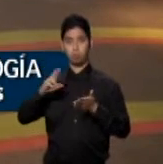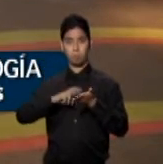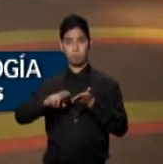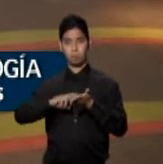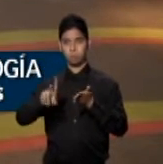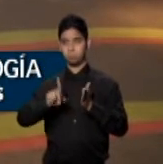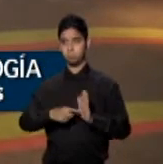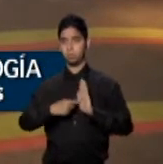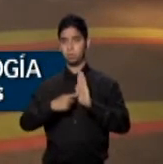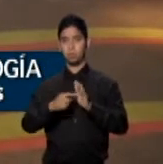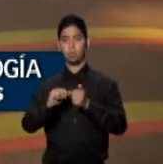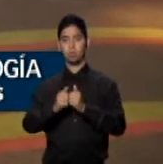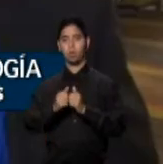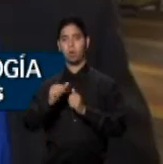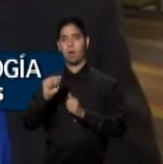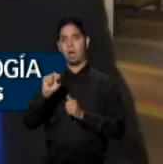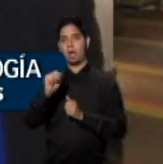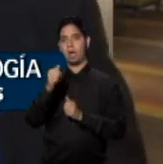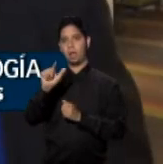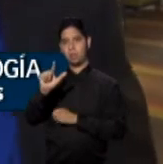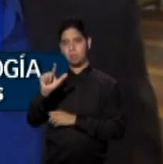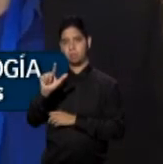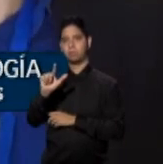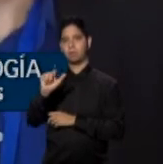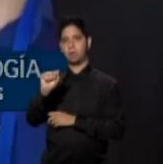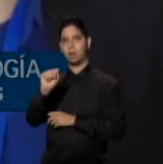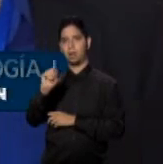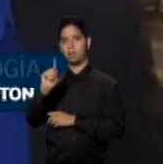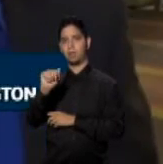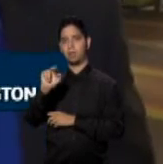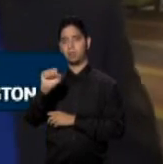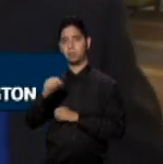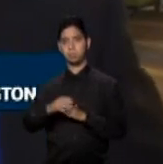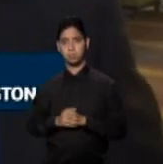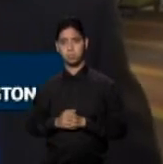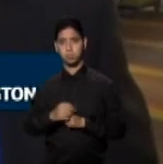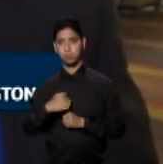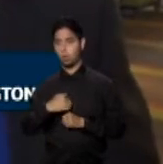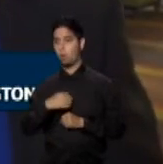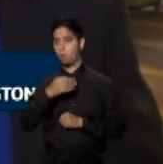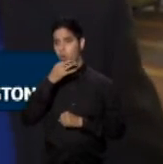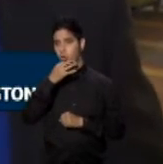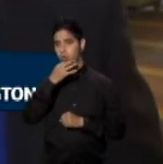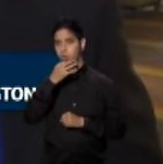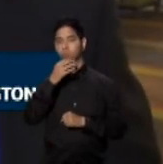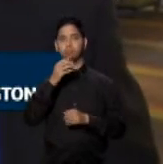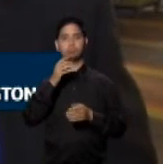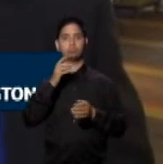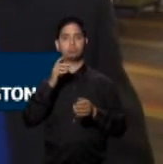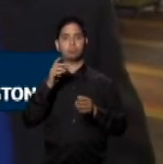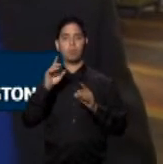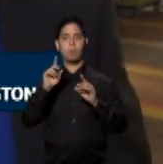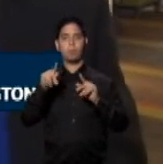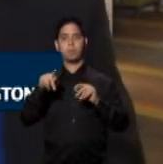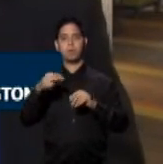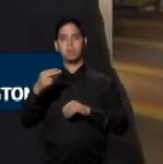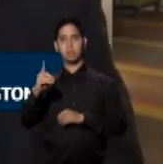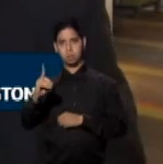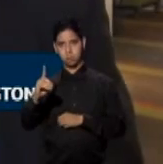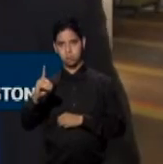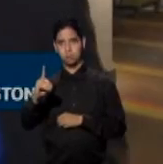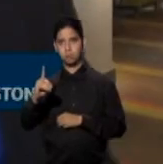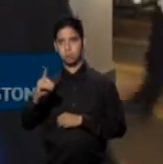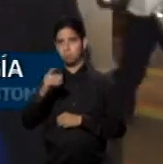como el joven Ángel Adames. Bueno, yo estoy a punto de completar mis estudios doctorales en la Universidad de Washington en Seattle.